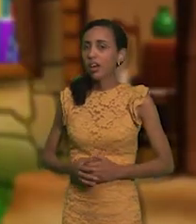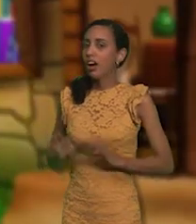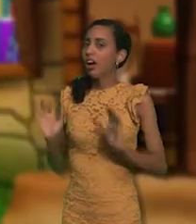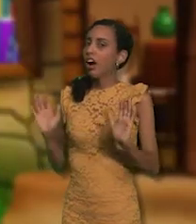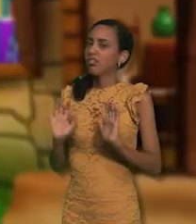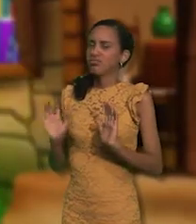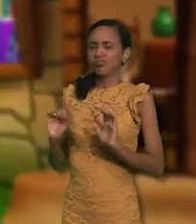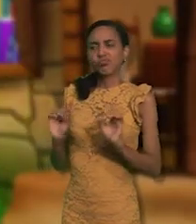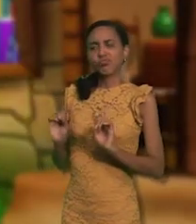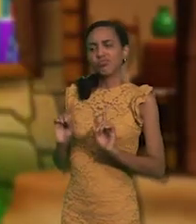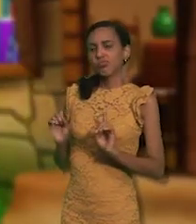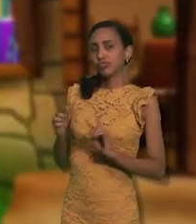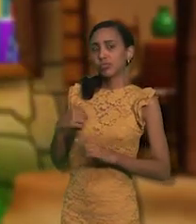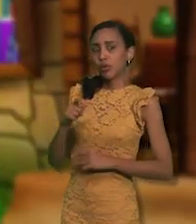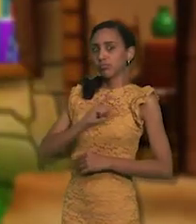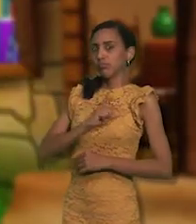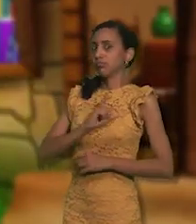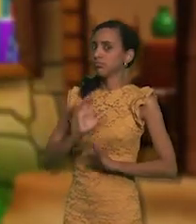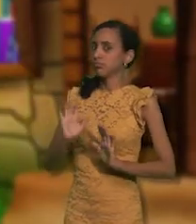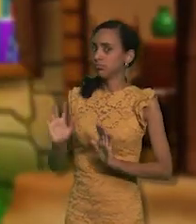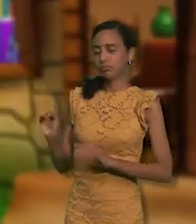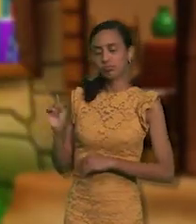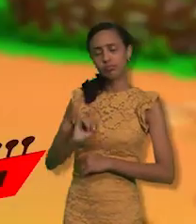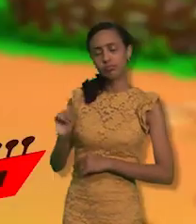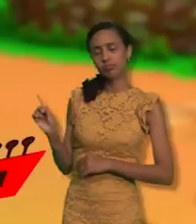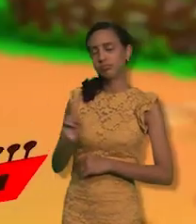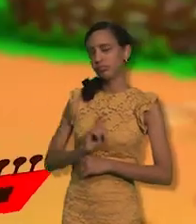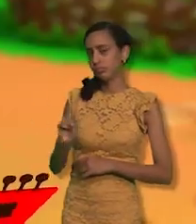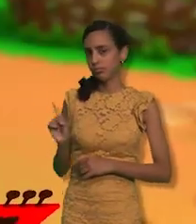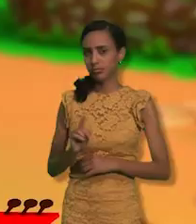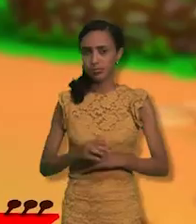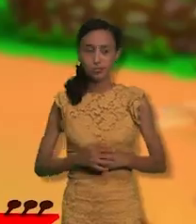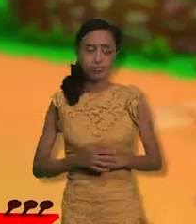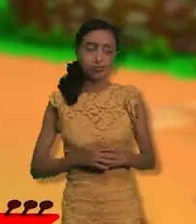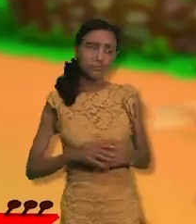Ay, nana, ¿qué me asustarás?